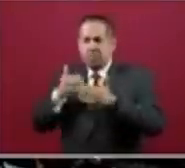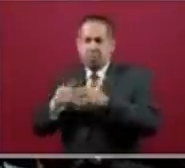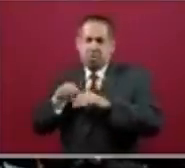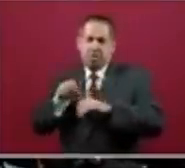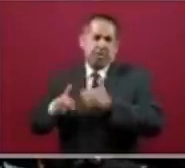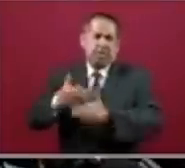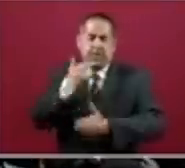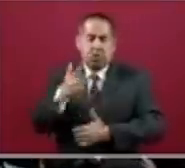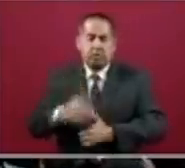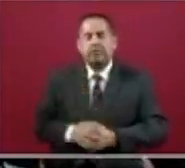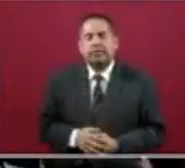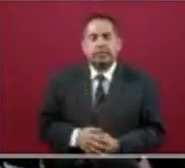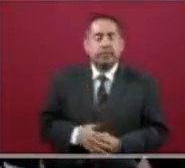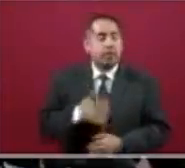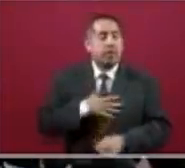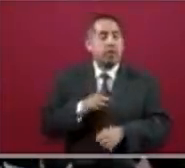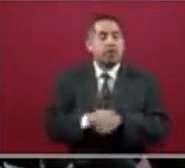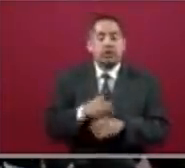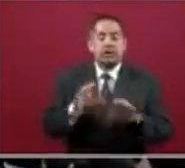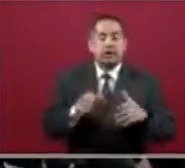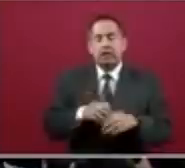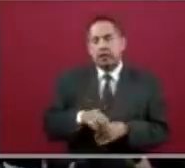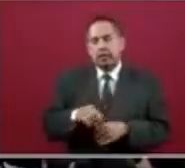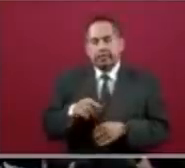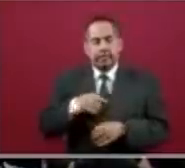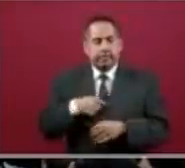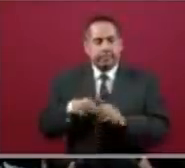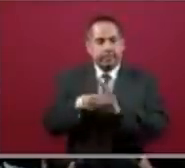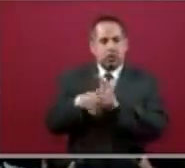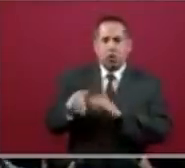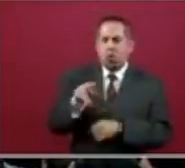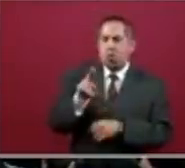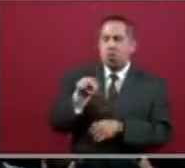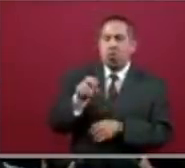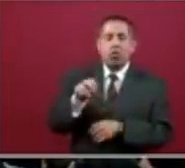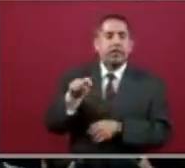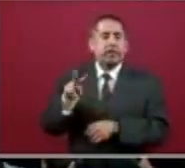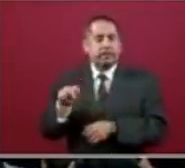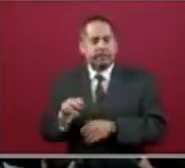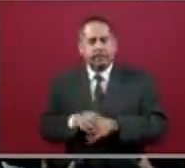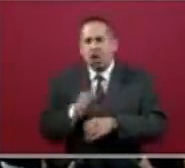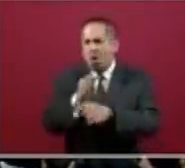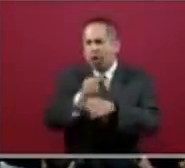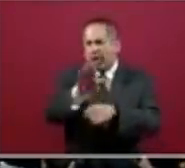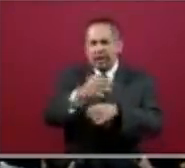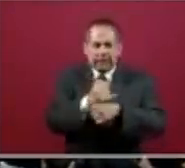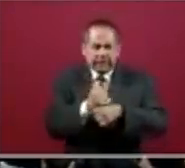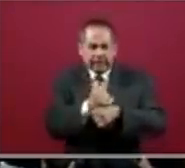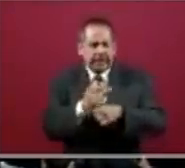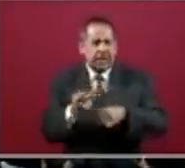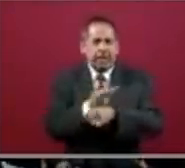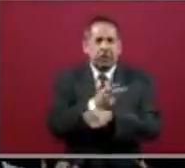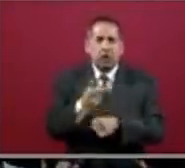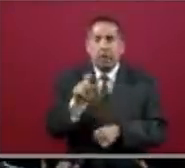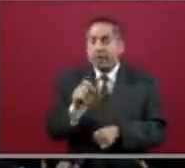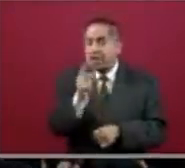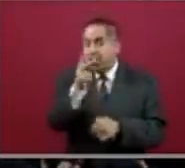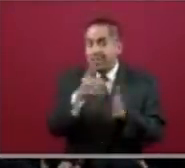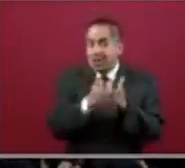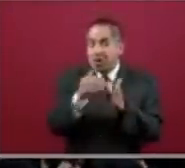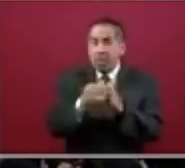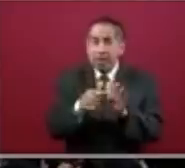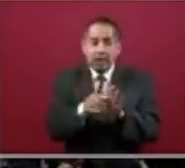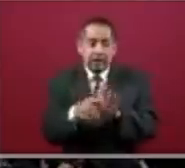señor presidente. Melina Ochoa, de Uno TV. En Uno TV estamos realizando una investigación sobre el desvío de 22 millones de pesos de